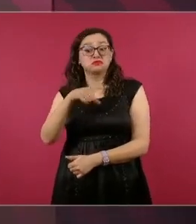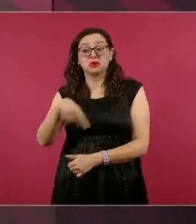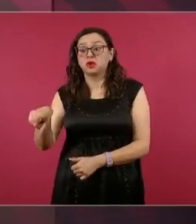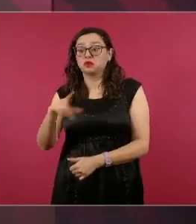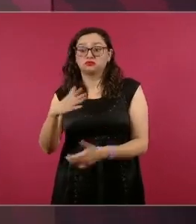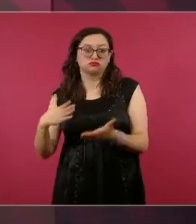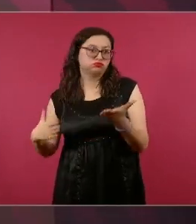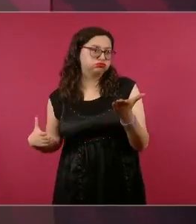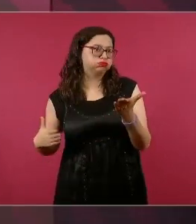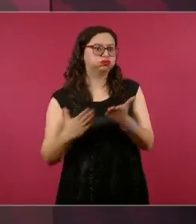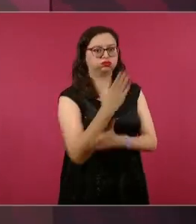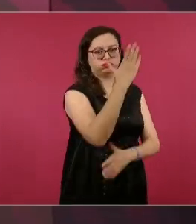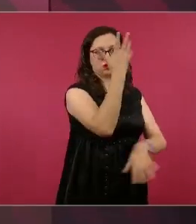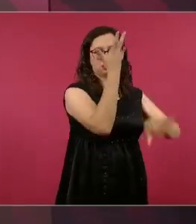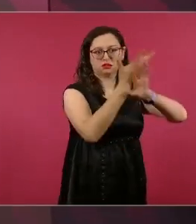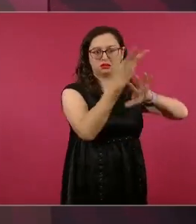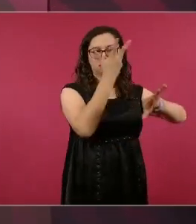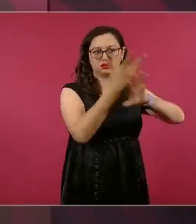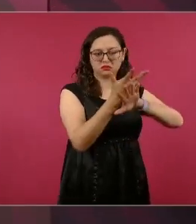triangular?